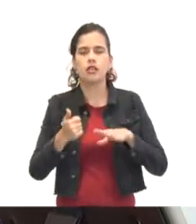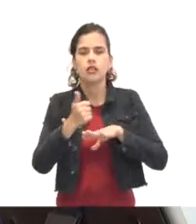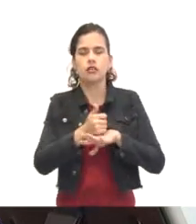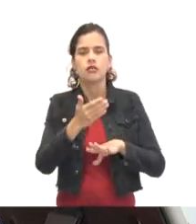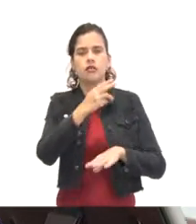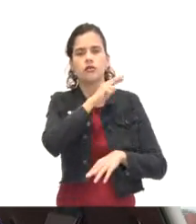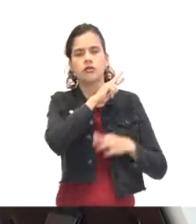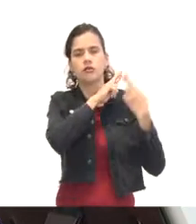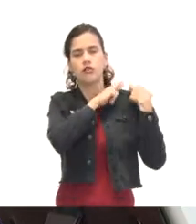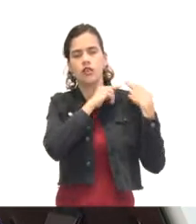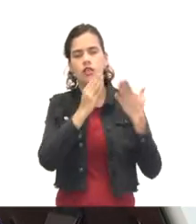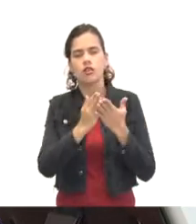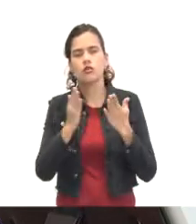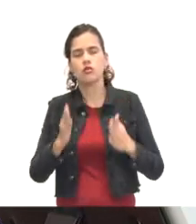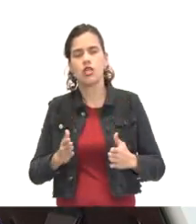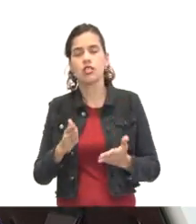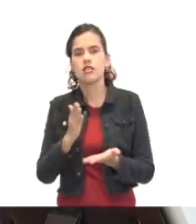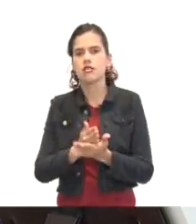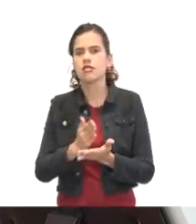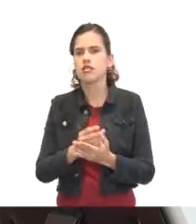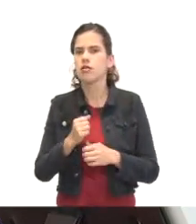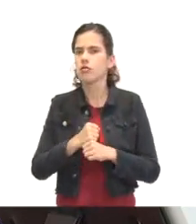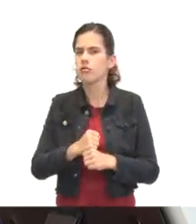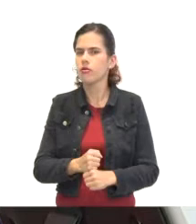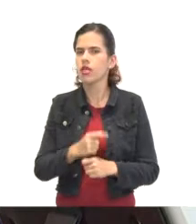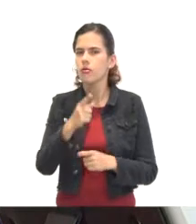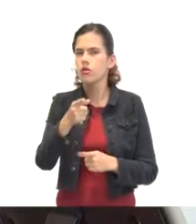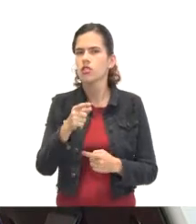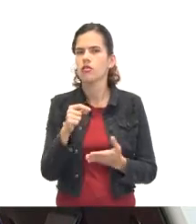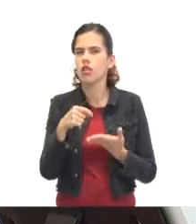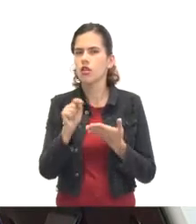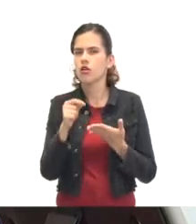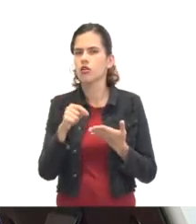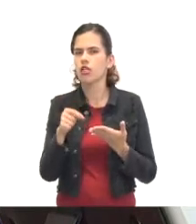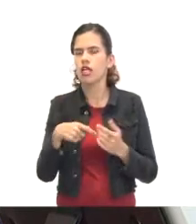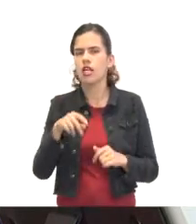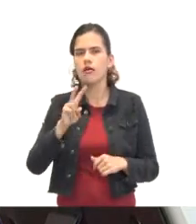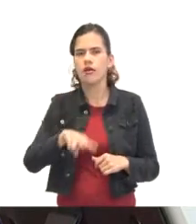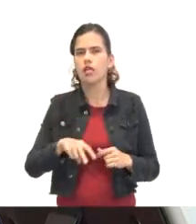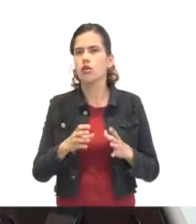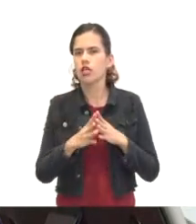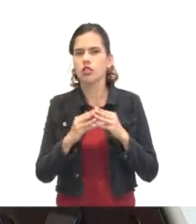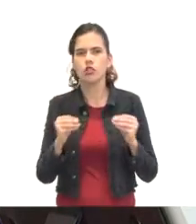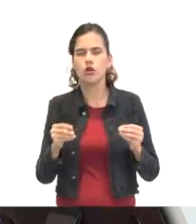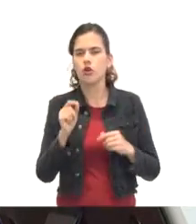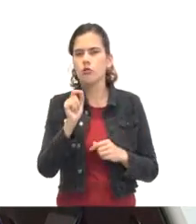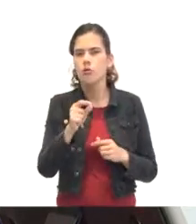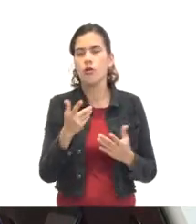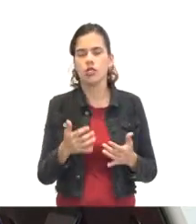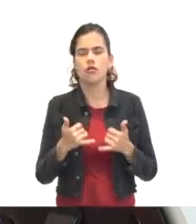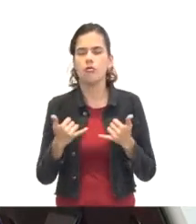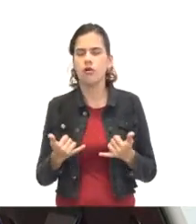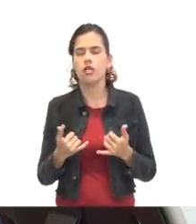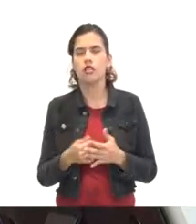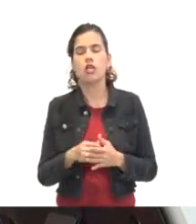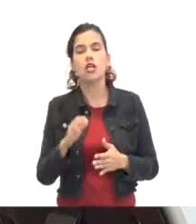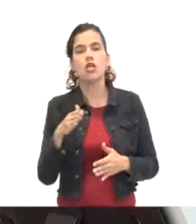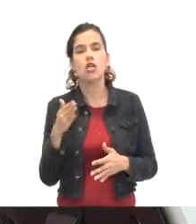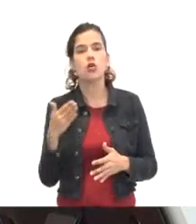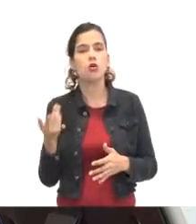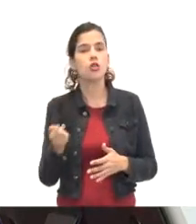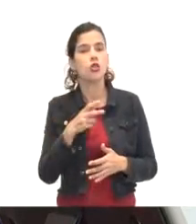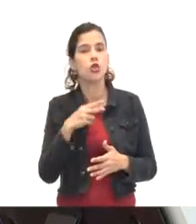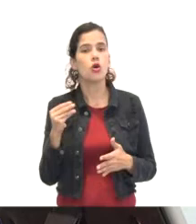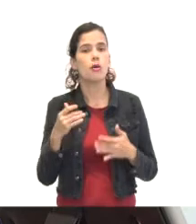estudiantes, esperamos siempre esas buenas calificaciones, la realidad es que no en todos los casos ocurre así. Y cuando no